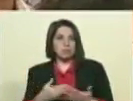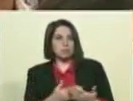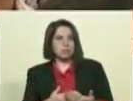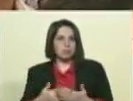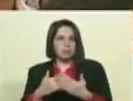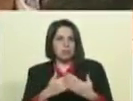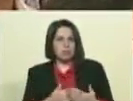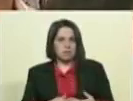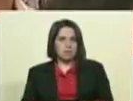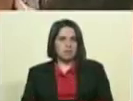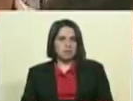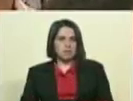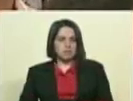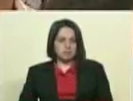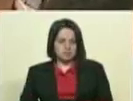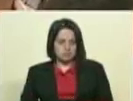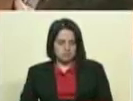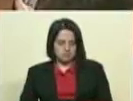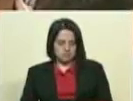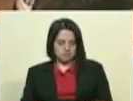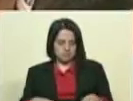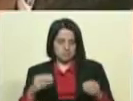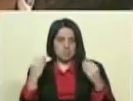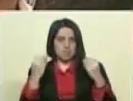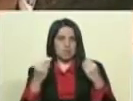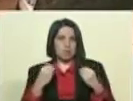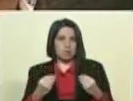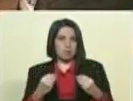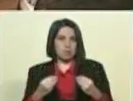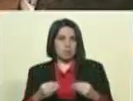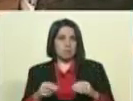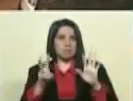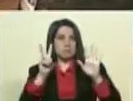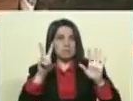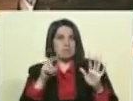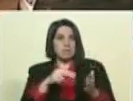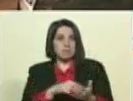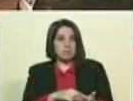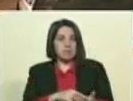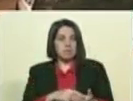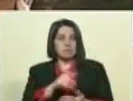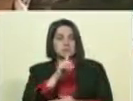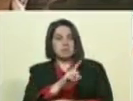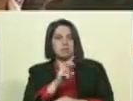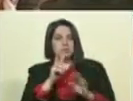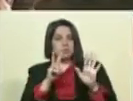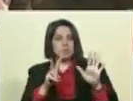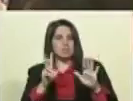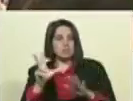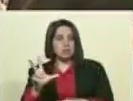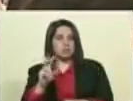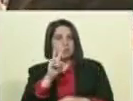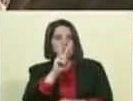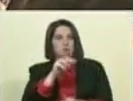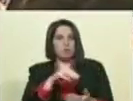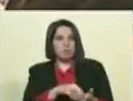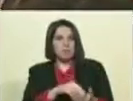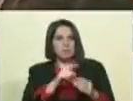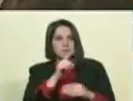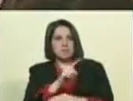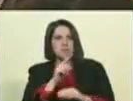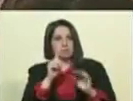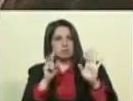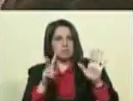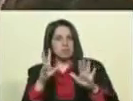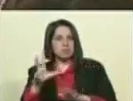en diciembre de 7.178 funcionarios de la PNB y 2.200 funcionarios de